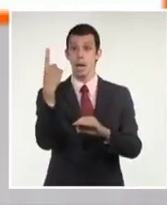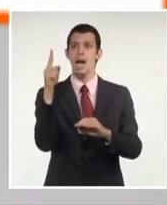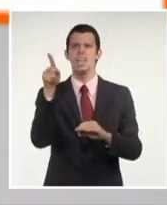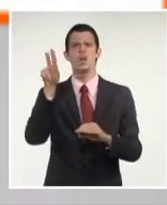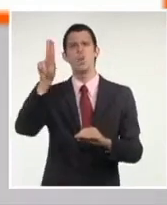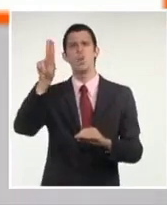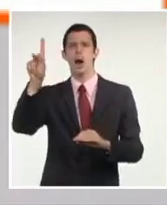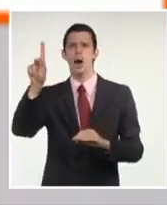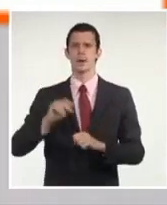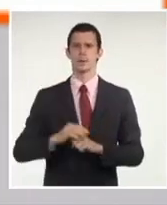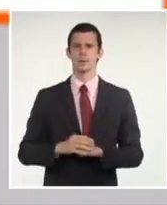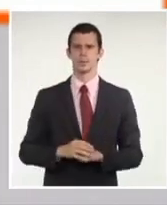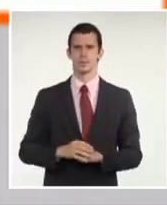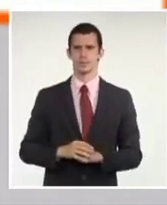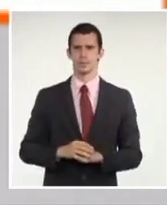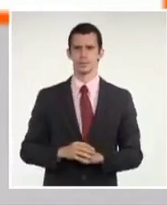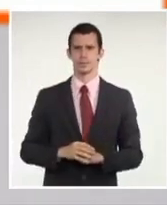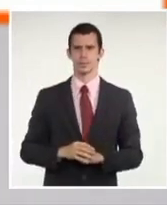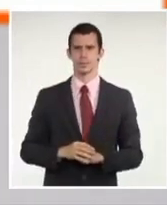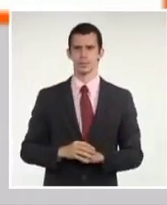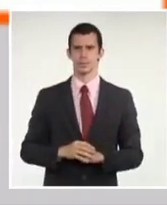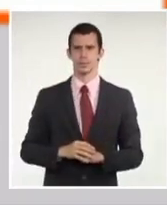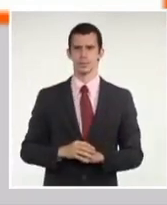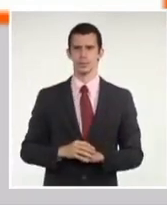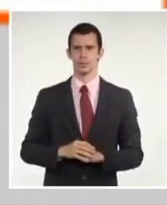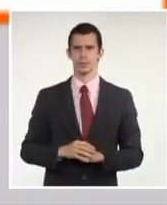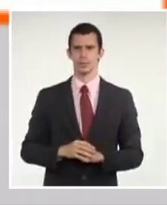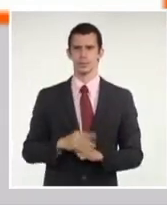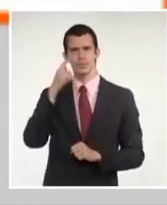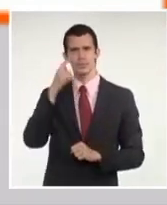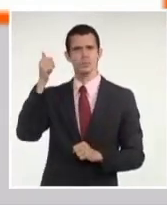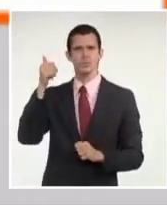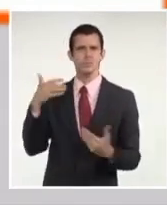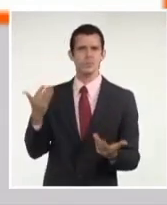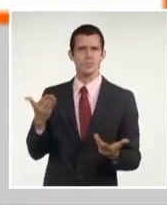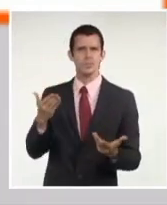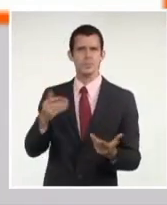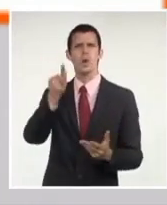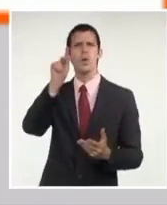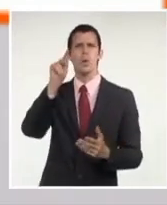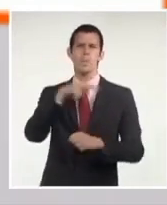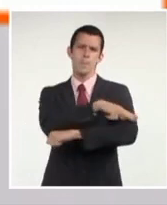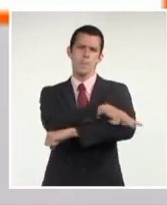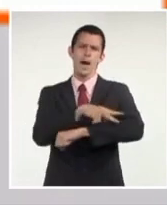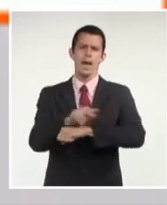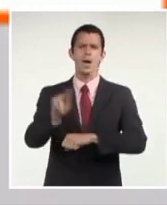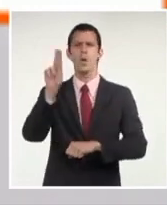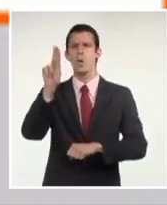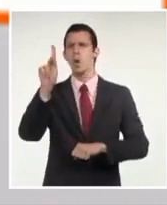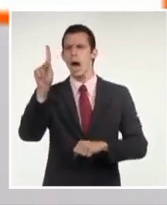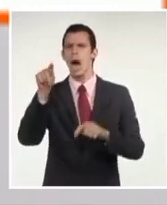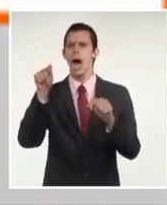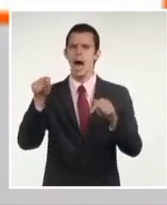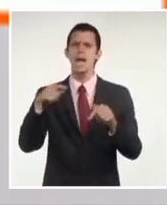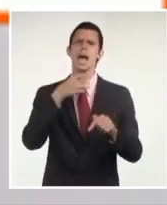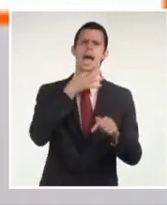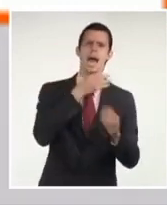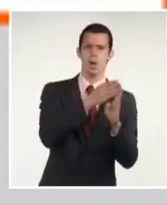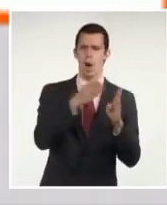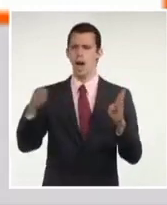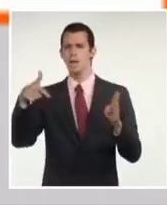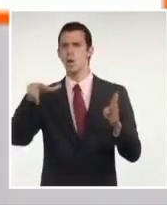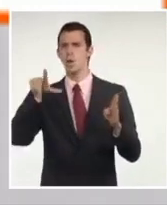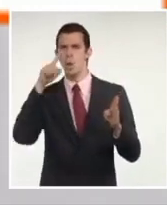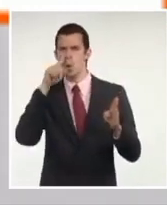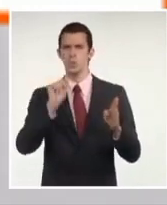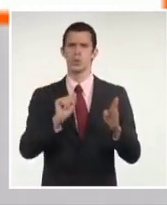planteando es desde enero hasta junio en el Reino Unido, desde enero hasta junio en Portugal, desde enero hasta junio en Rusia,